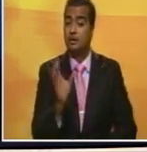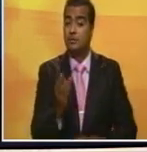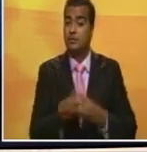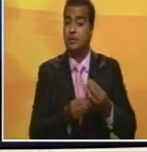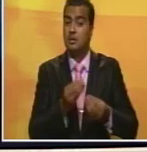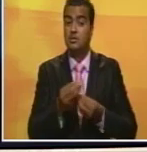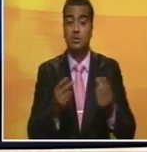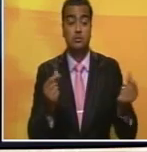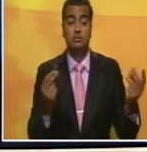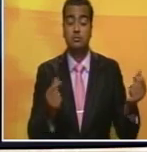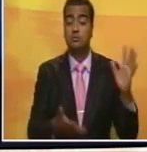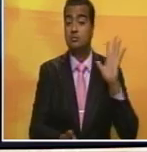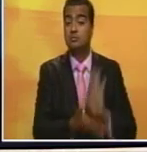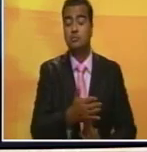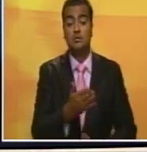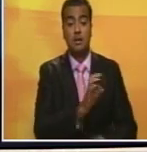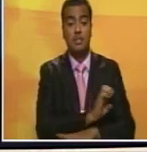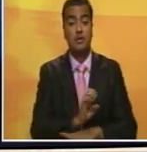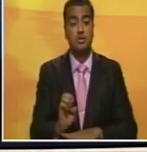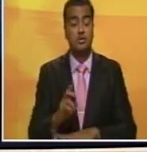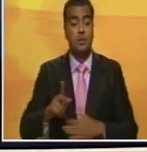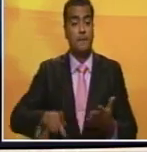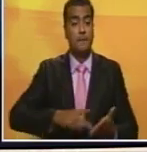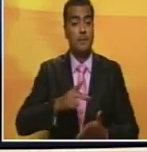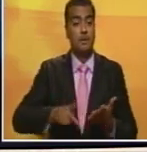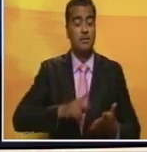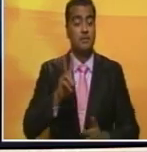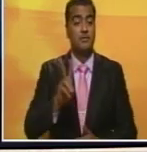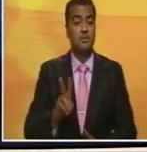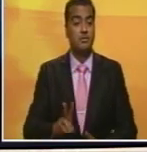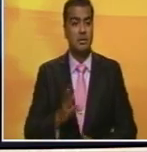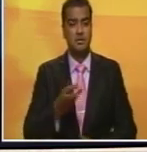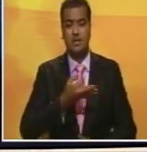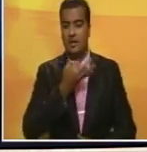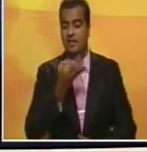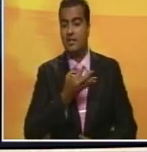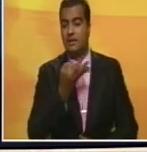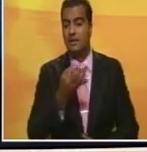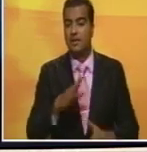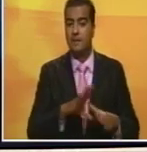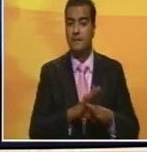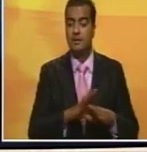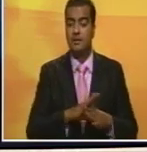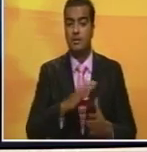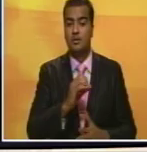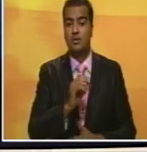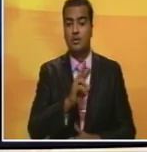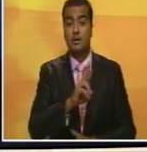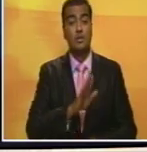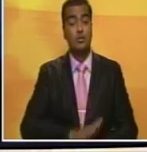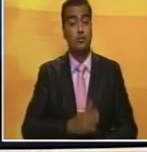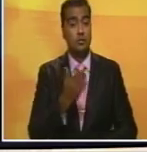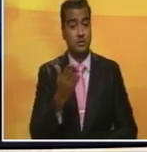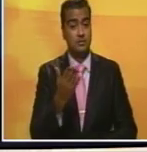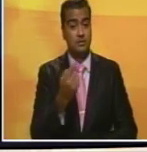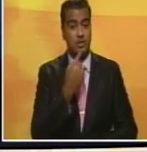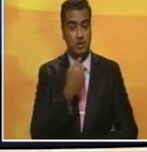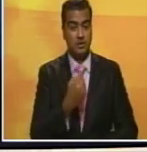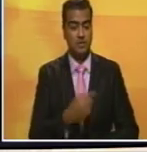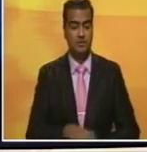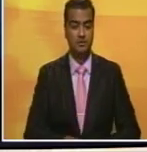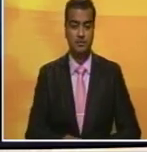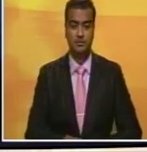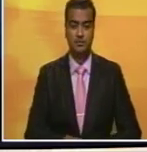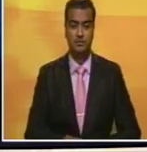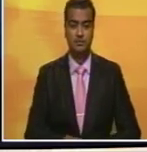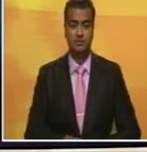que fuera desalojada la estación Plaza Venezuela. Alrededor de las 6 de la tarde de este martes, Oliver Rodríguez estuvo allí y nos cuenta